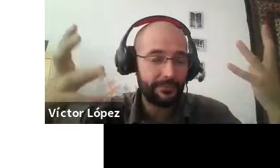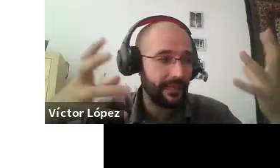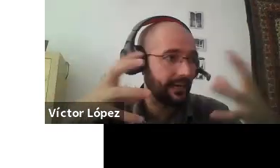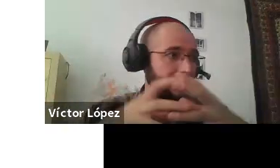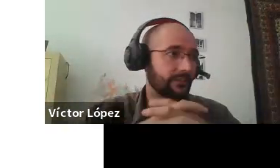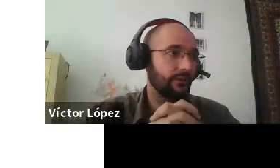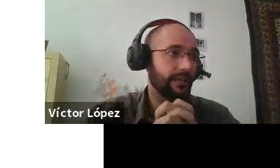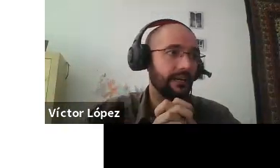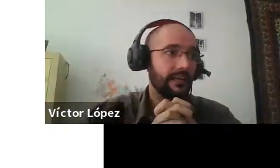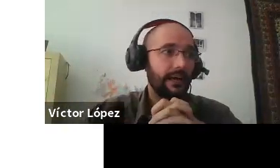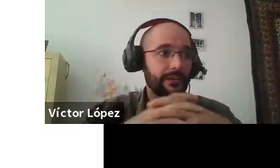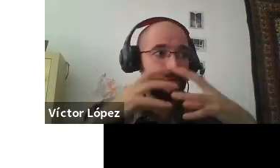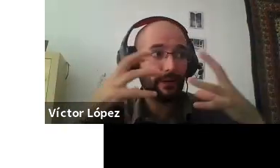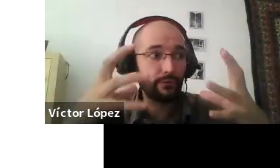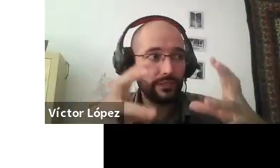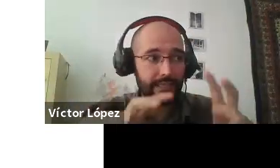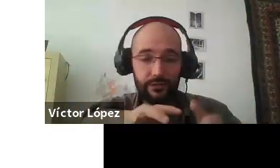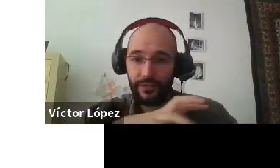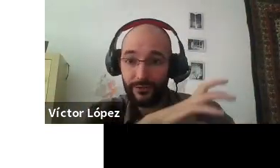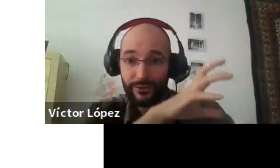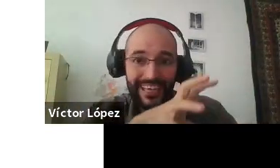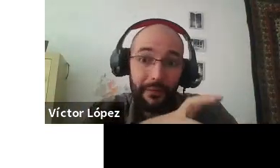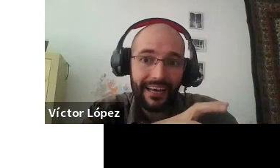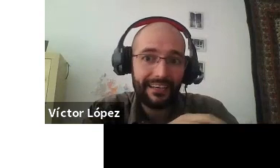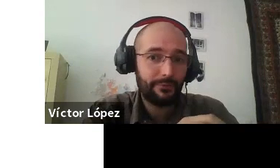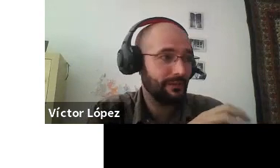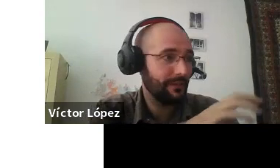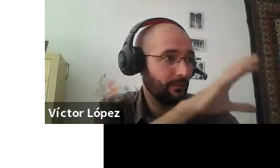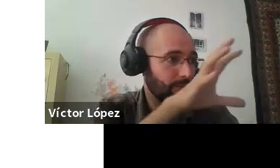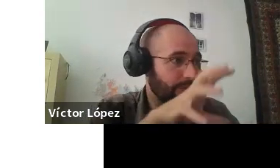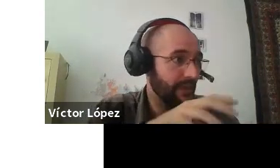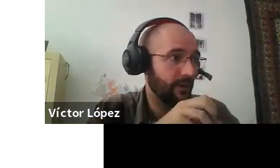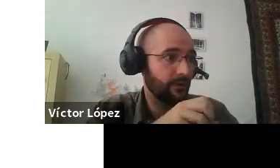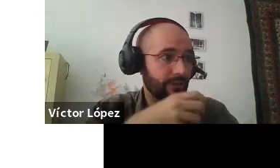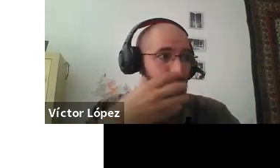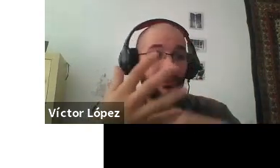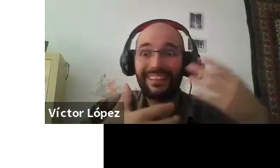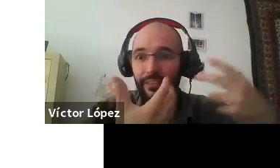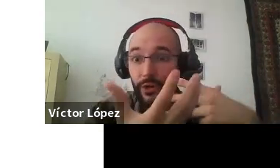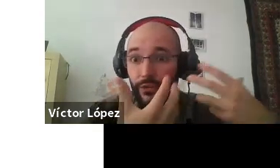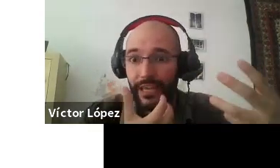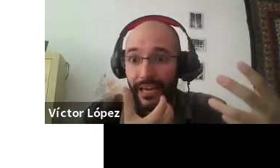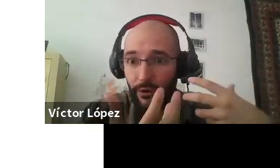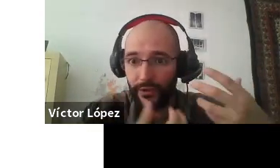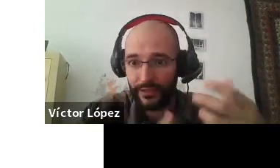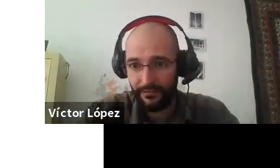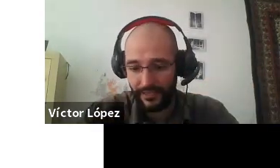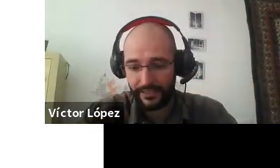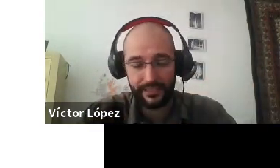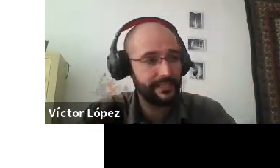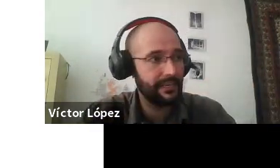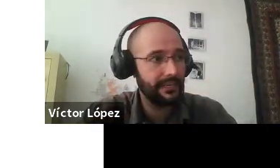la creatividad, con el hacerse preguntas, ¿no? Fijaros que esta imagen pues, se ve como un ciclo, ¿no? También una interacción, diálogo